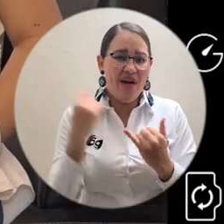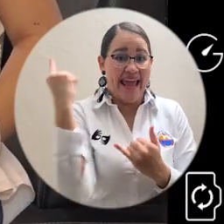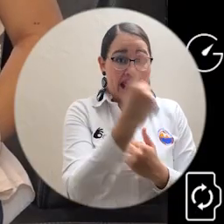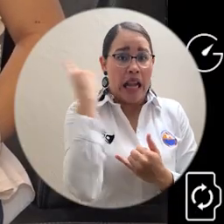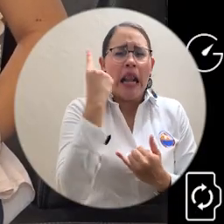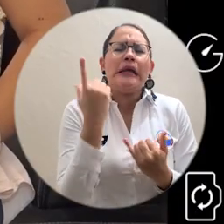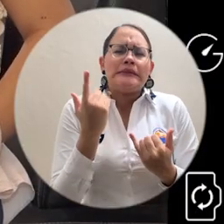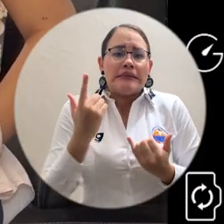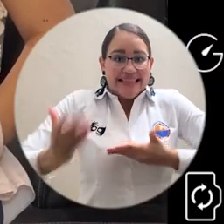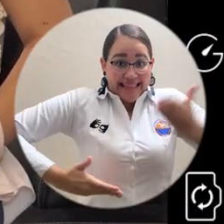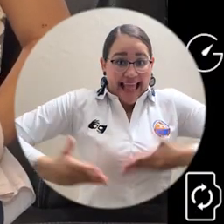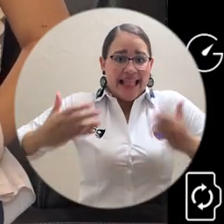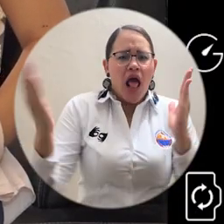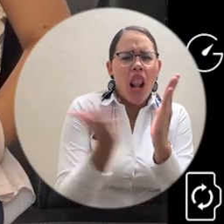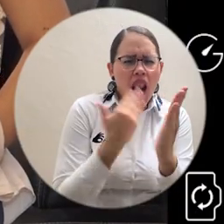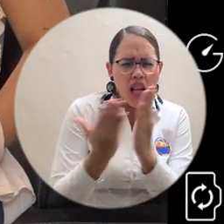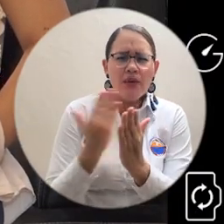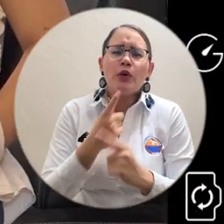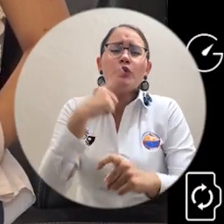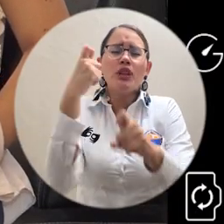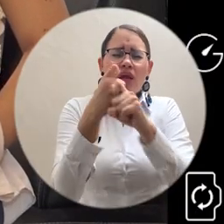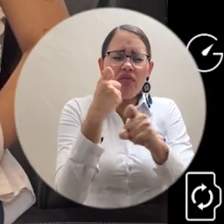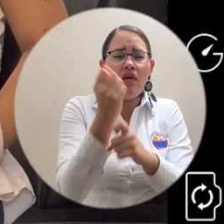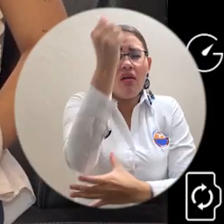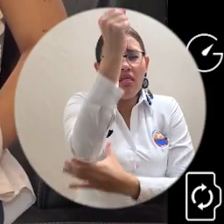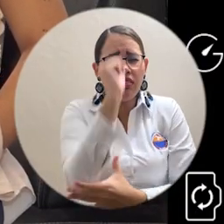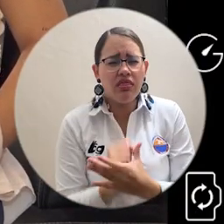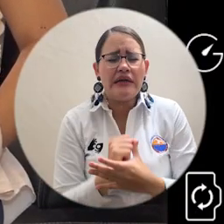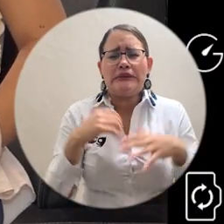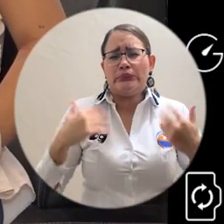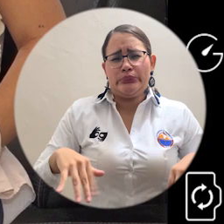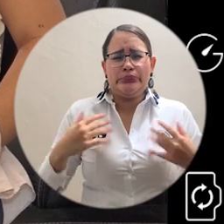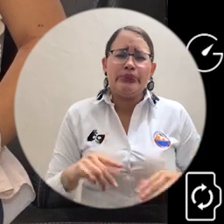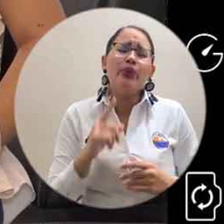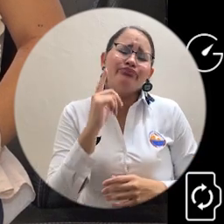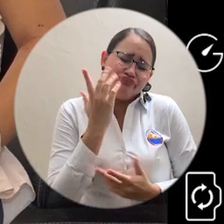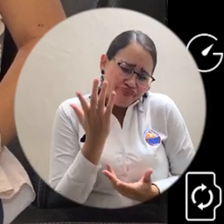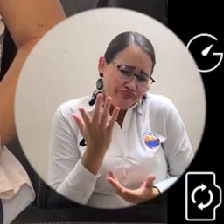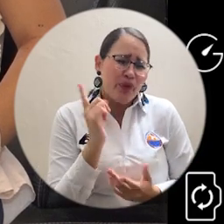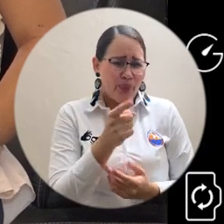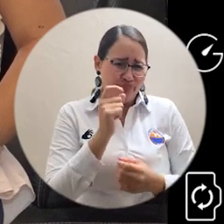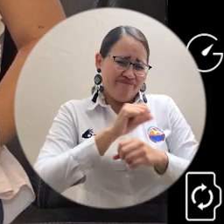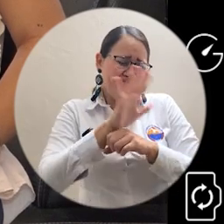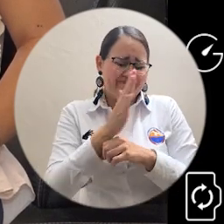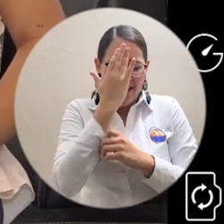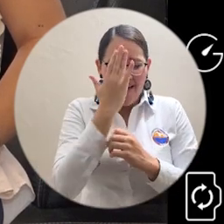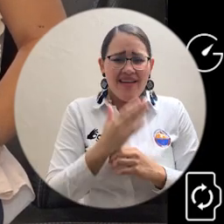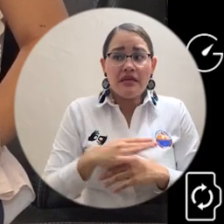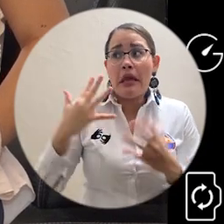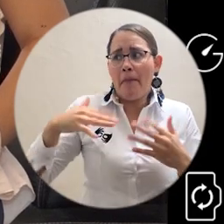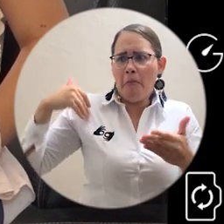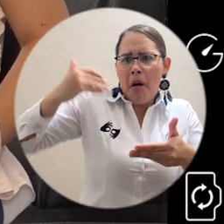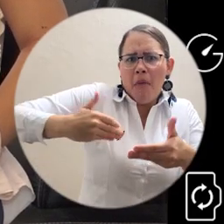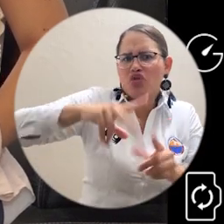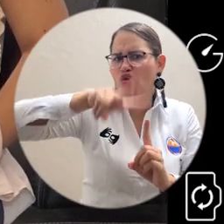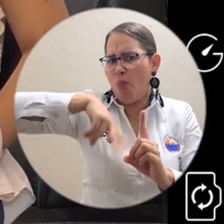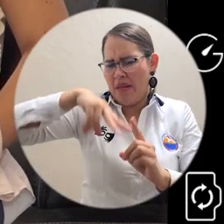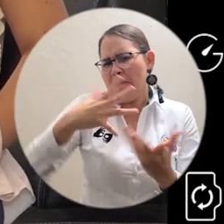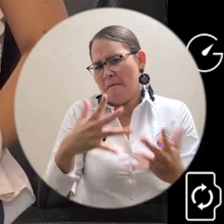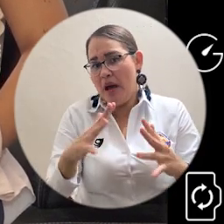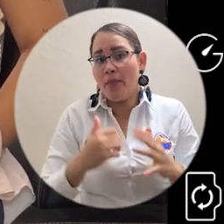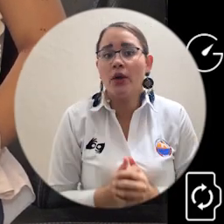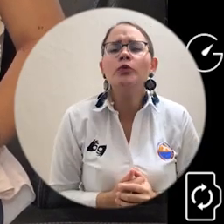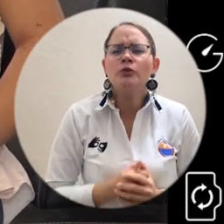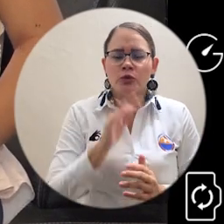Entendiendo la crisis que viven las librerías a causa del aislamiento obligatorio por la pandemia del COVID-19 desde hace más de 2 meses, la